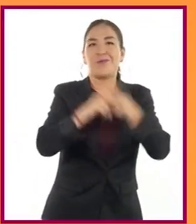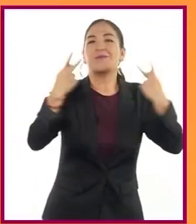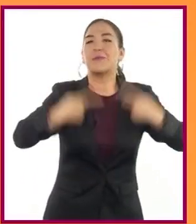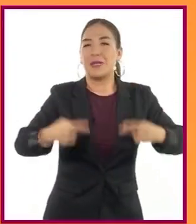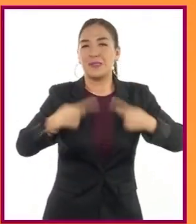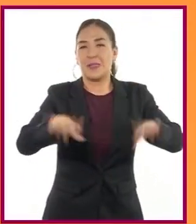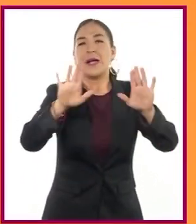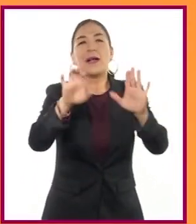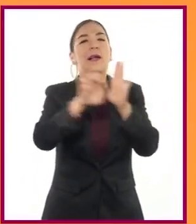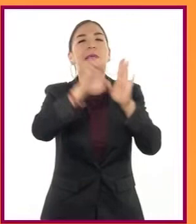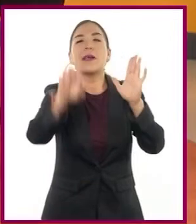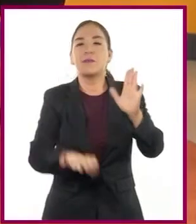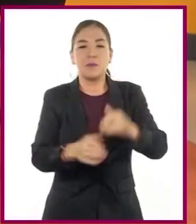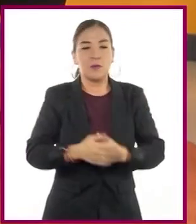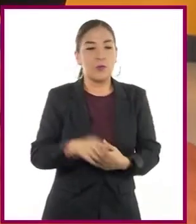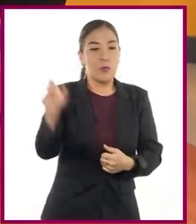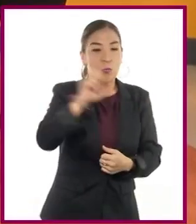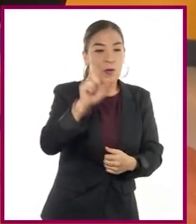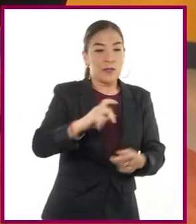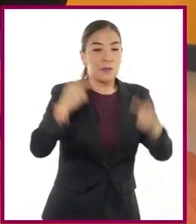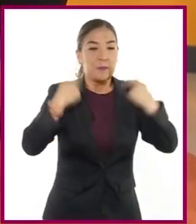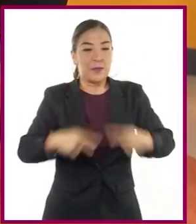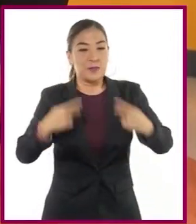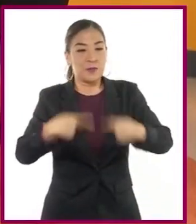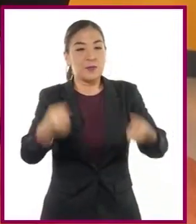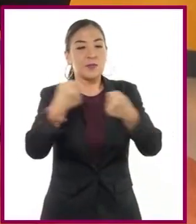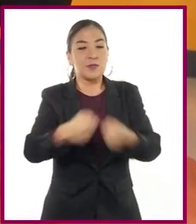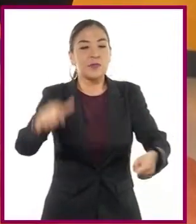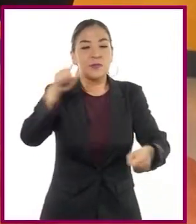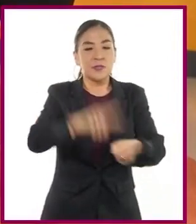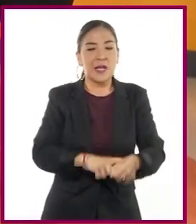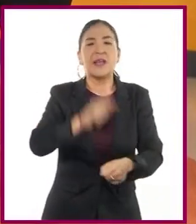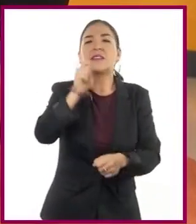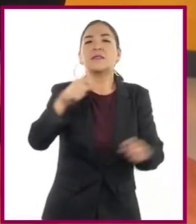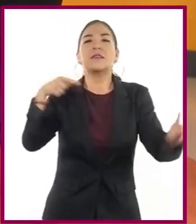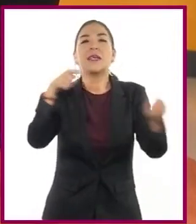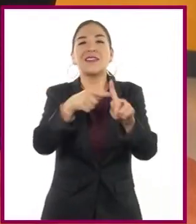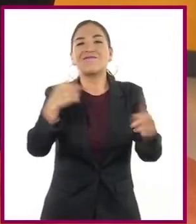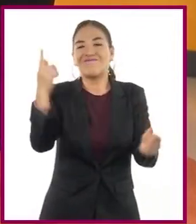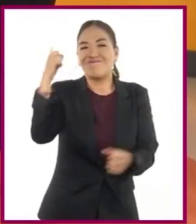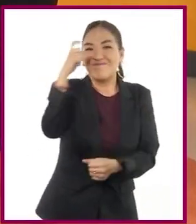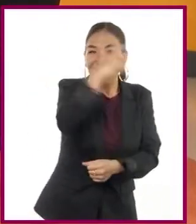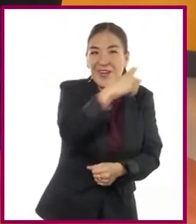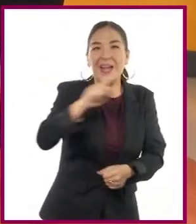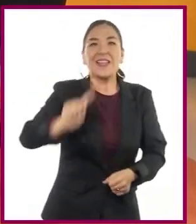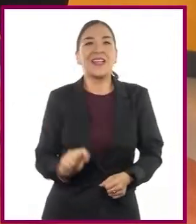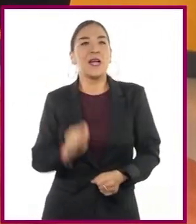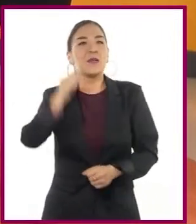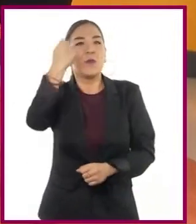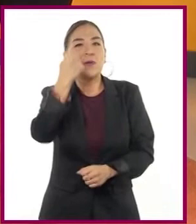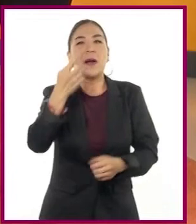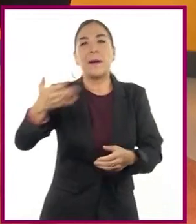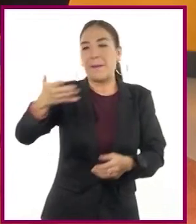ejemplo, cuando la inequidad social en el acceso a las tecnologías impide que los individuos de una sociedad puedan satisfacer